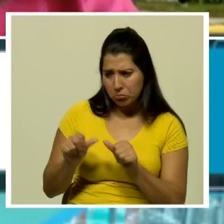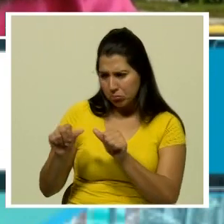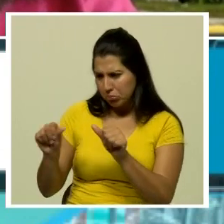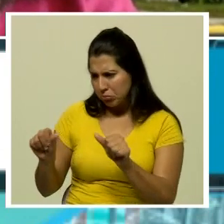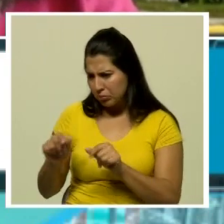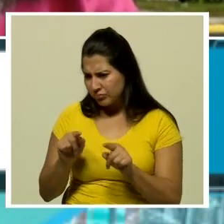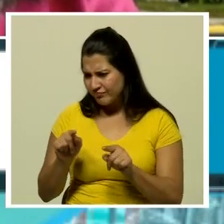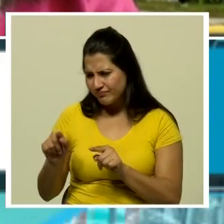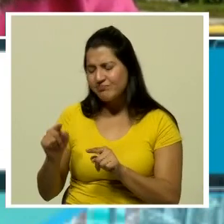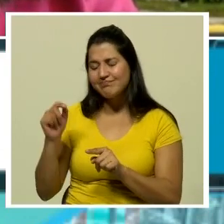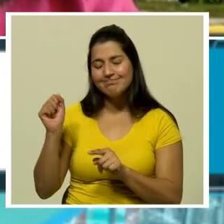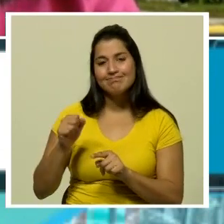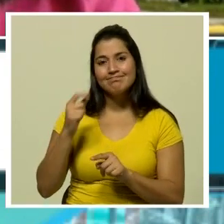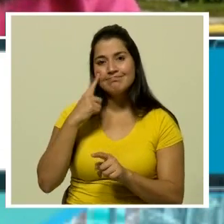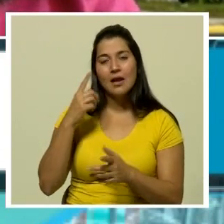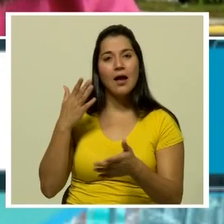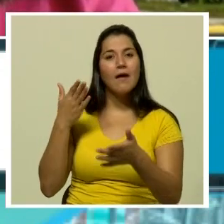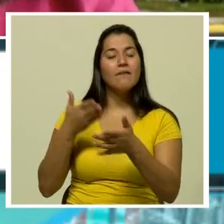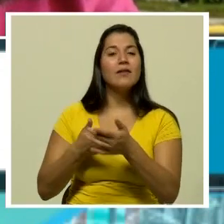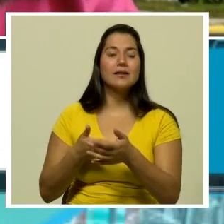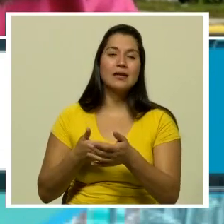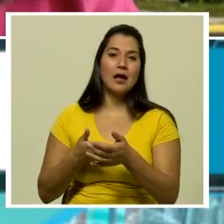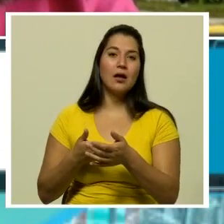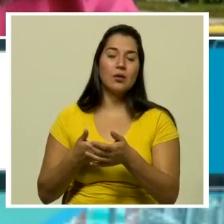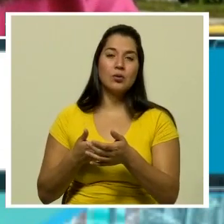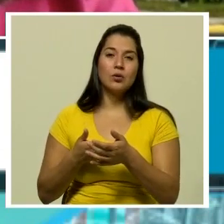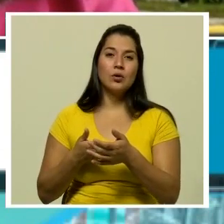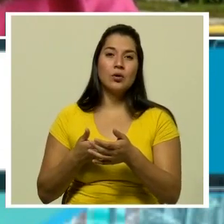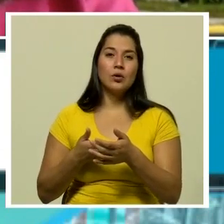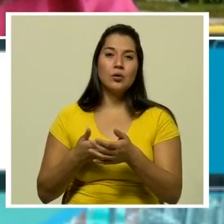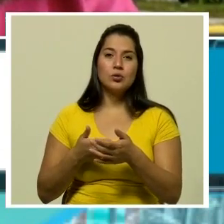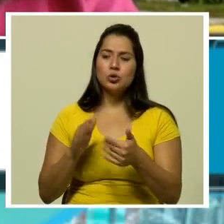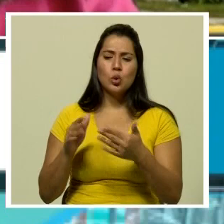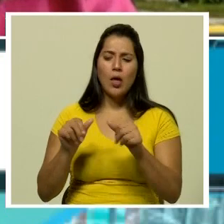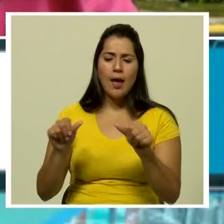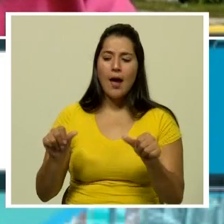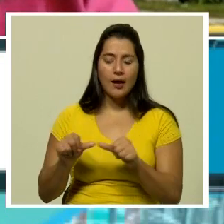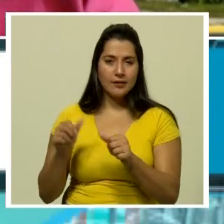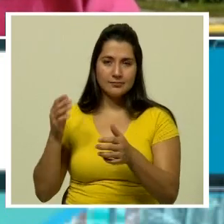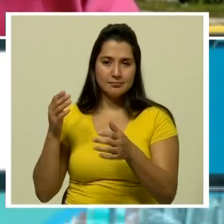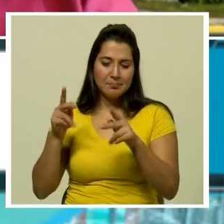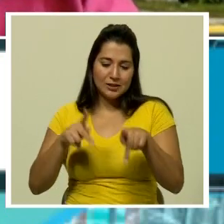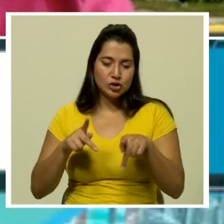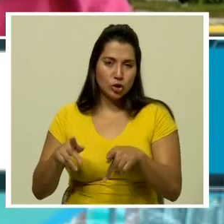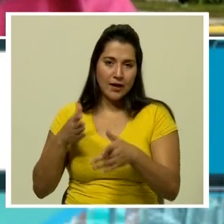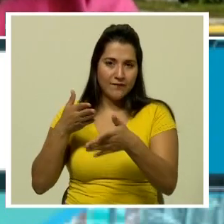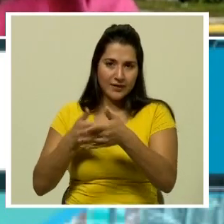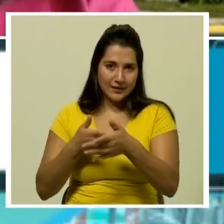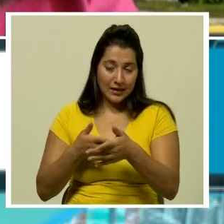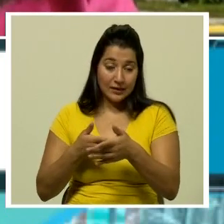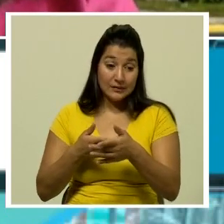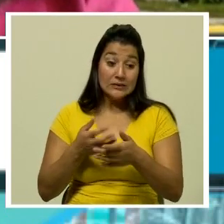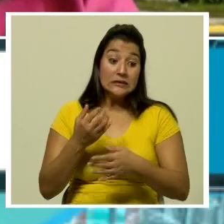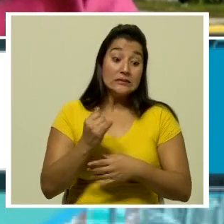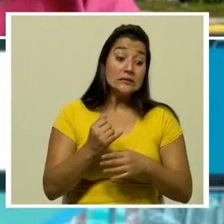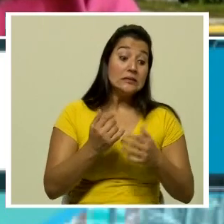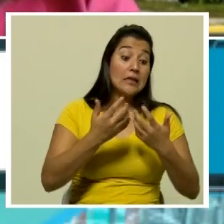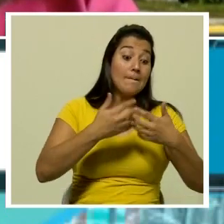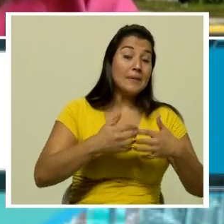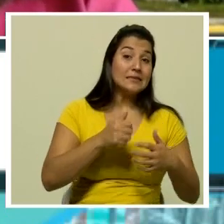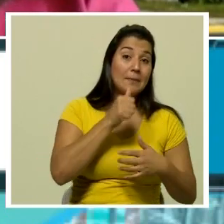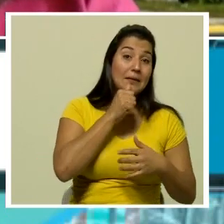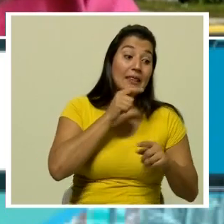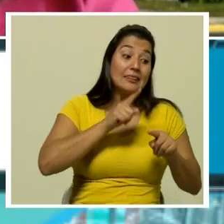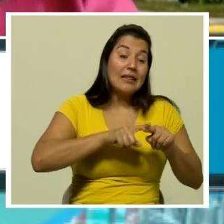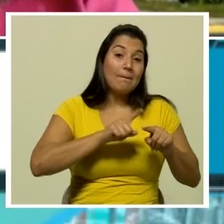gran afectación. Depende de cuando se trata de empresas privadas, depende cuán